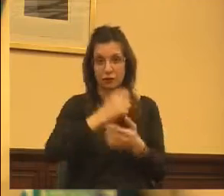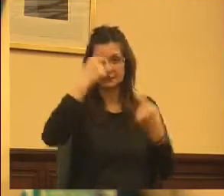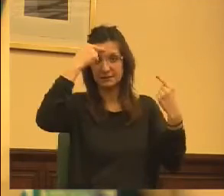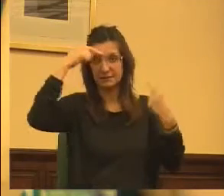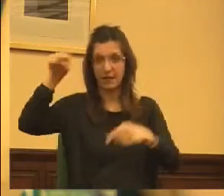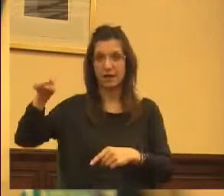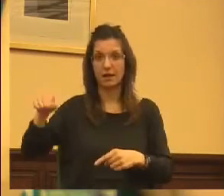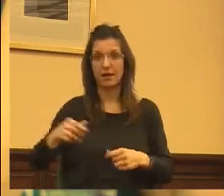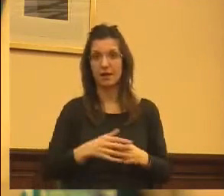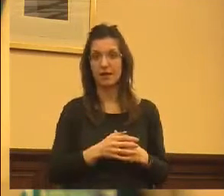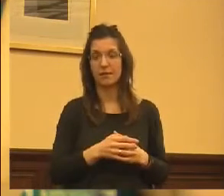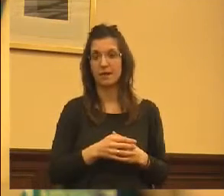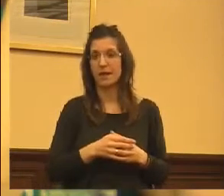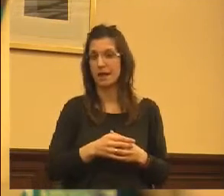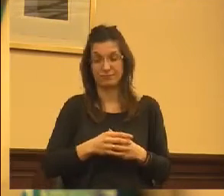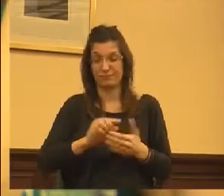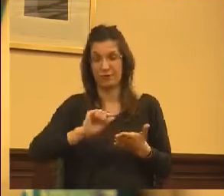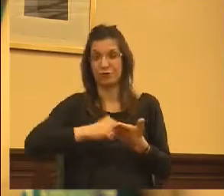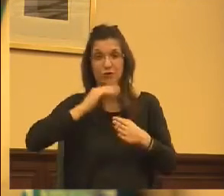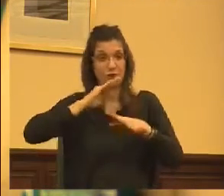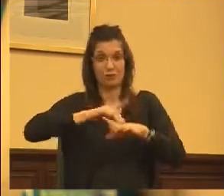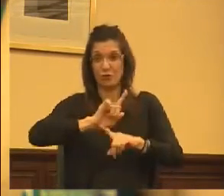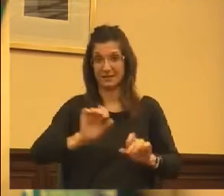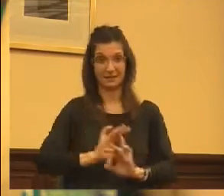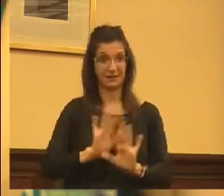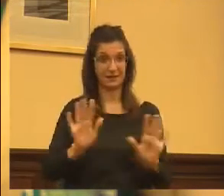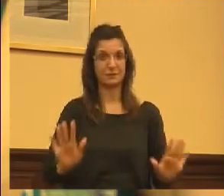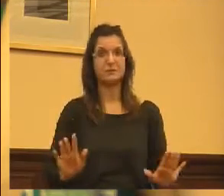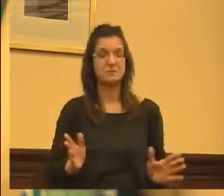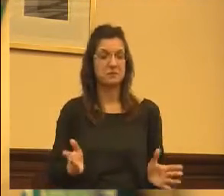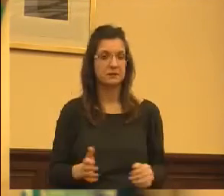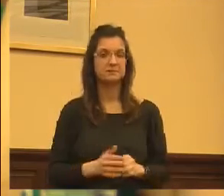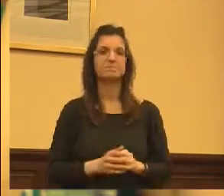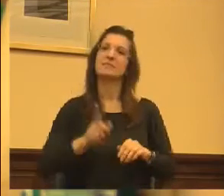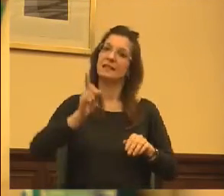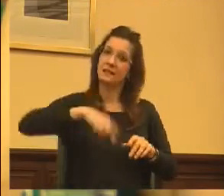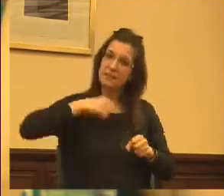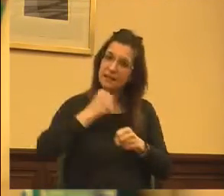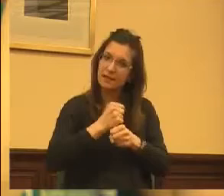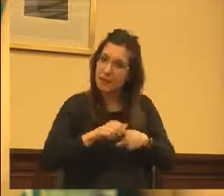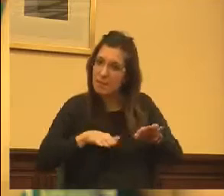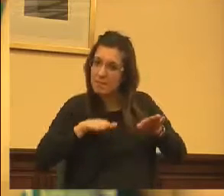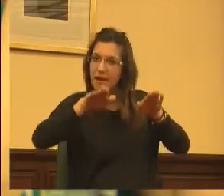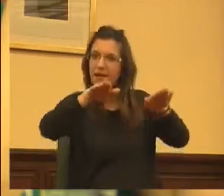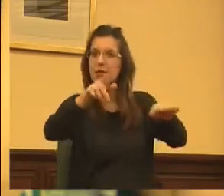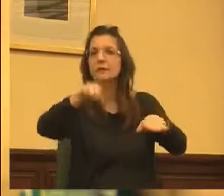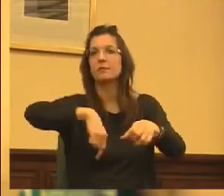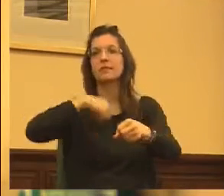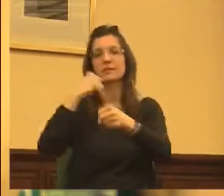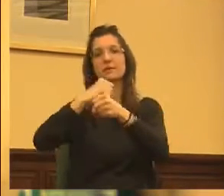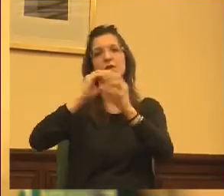que todos somos conscientes de que ahora se está incumpliendo el contrato. Paralelamente se está trabajando en